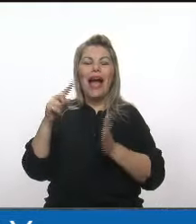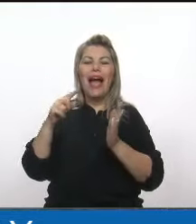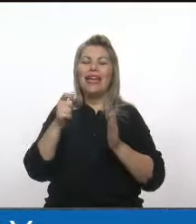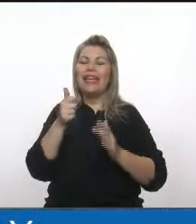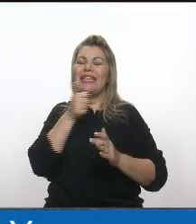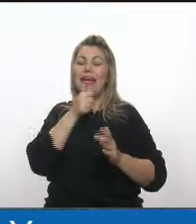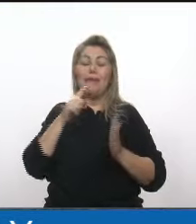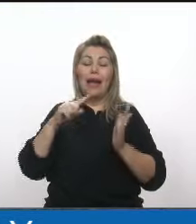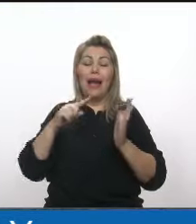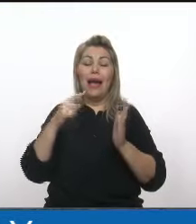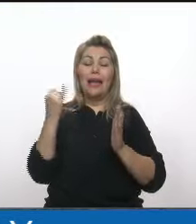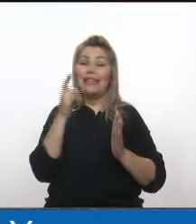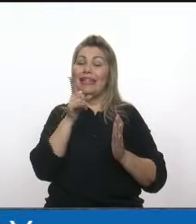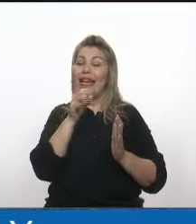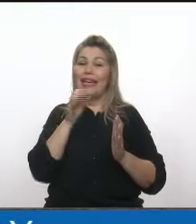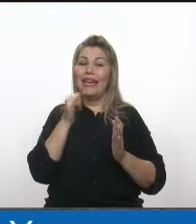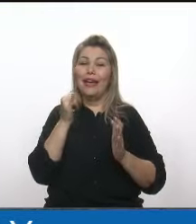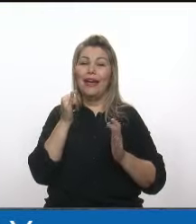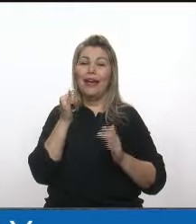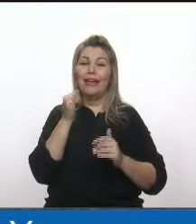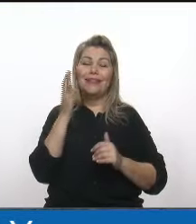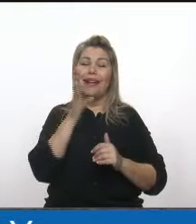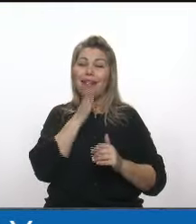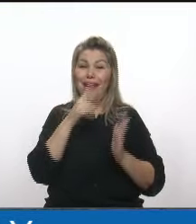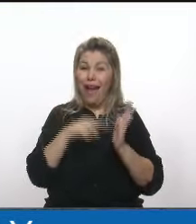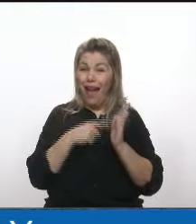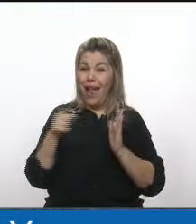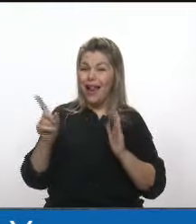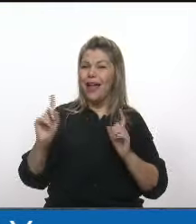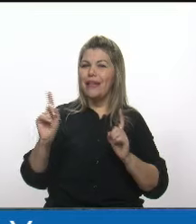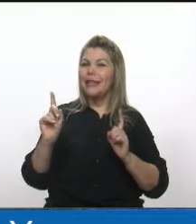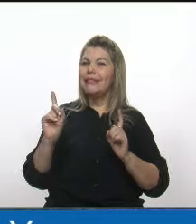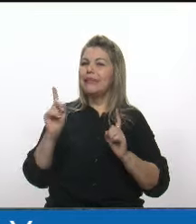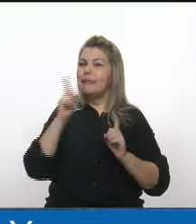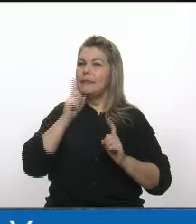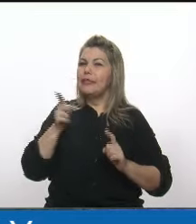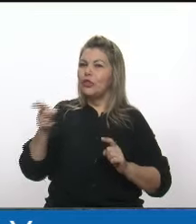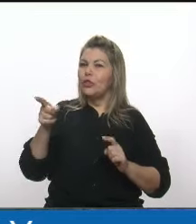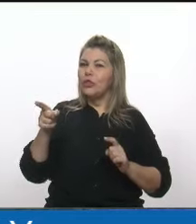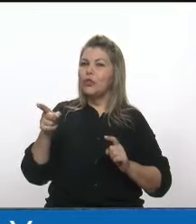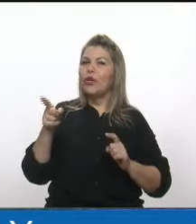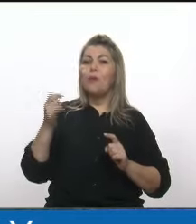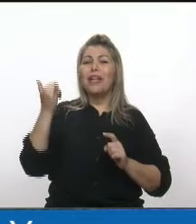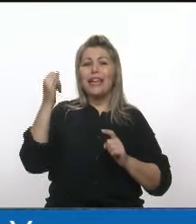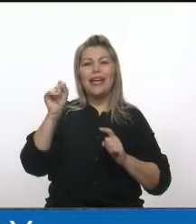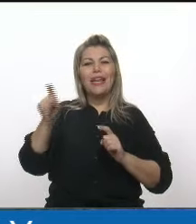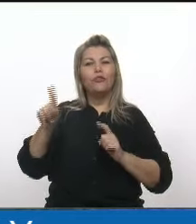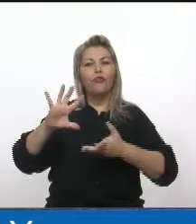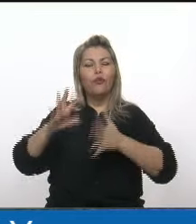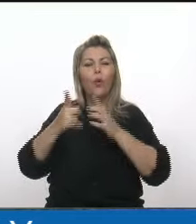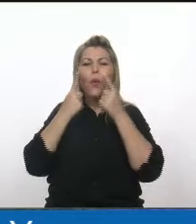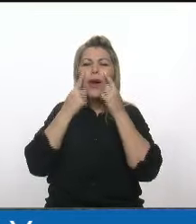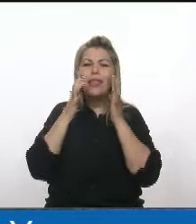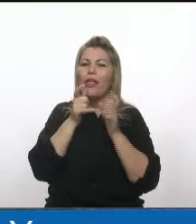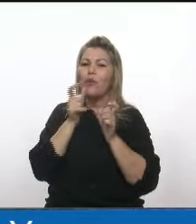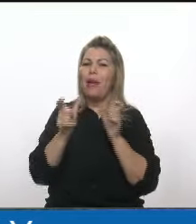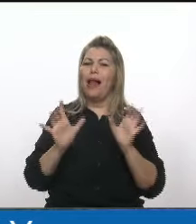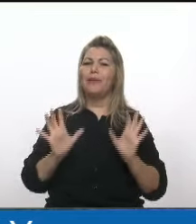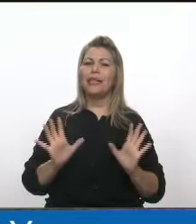básica capital única indivisible Entonces tenemos Tenemos que tener sumo Cuidado con las palabras